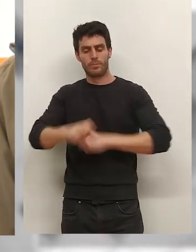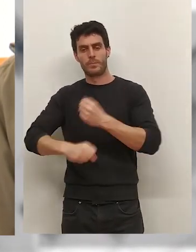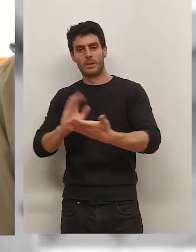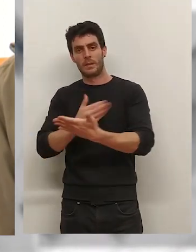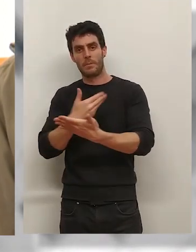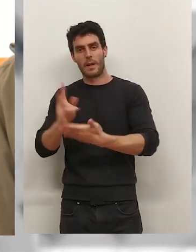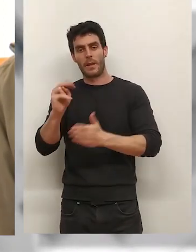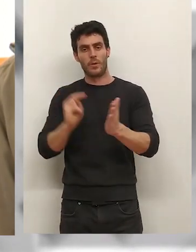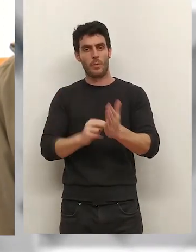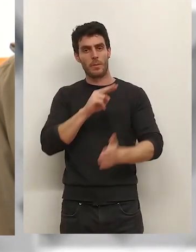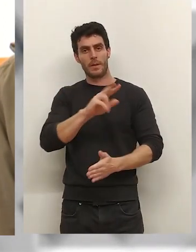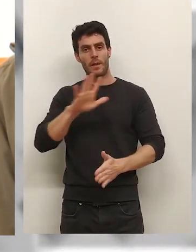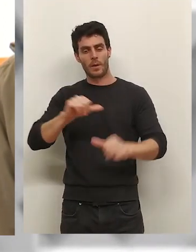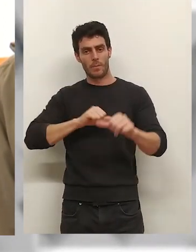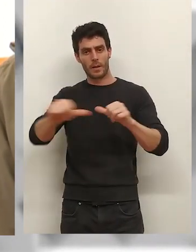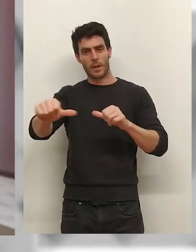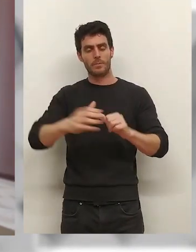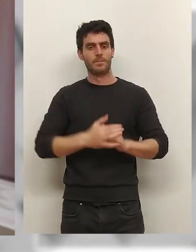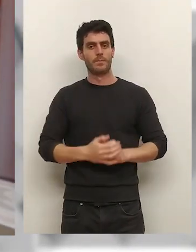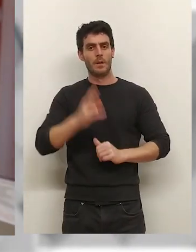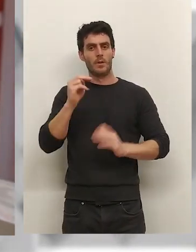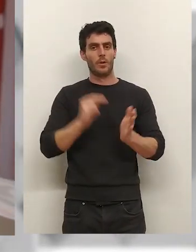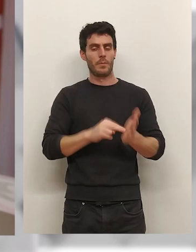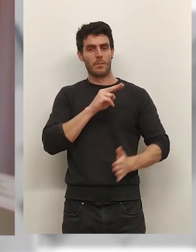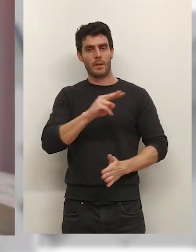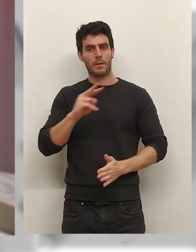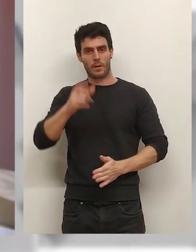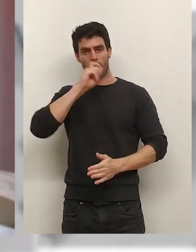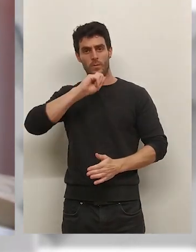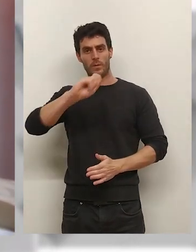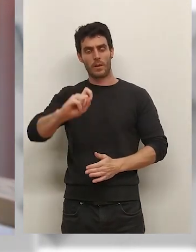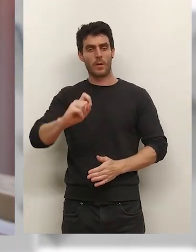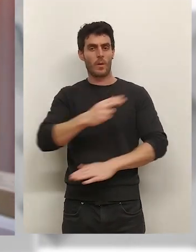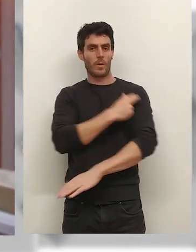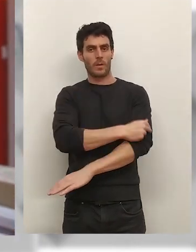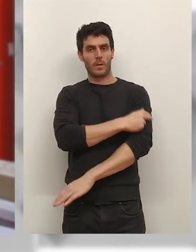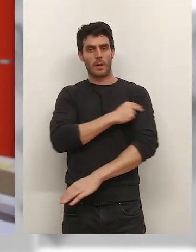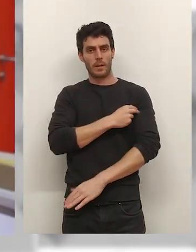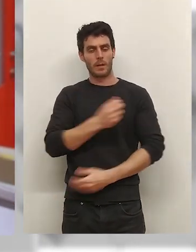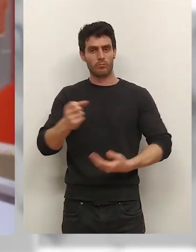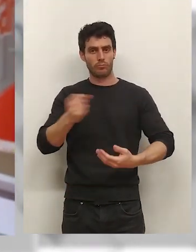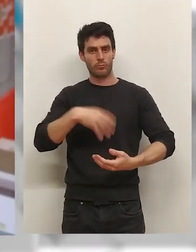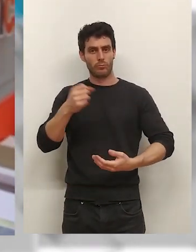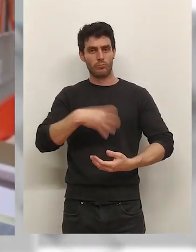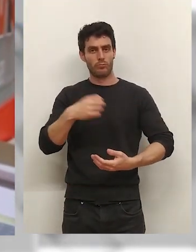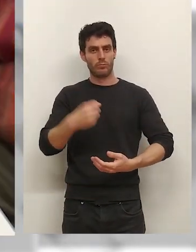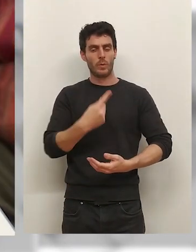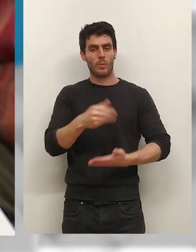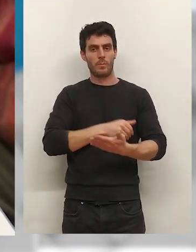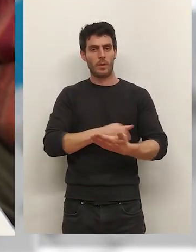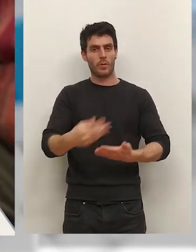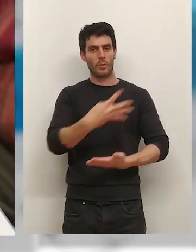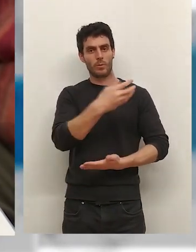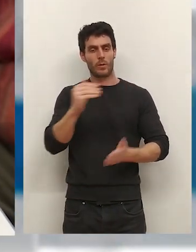manera separada a partir del 2025. En 2022, la Fundación Caritas Chavicar contó con unos ingresos cercanos